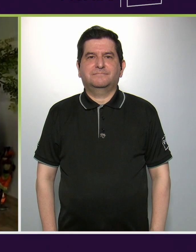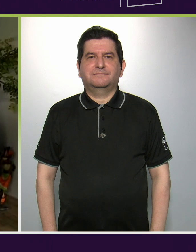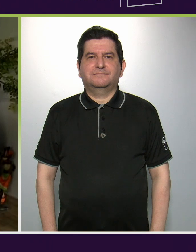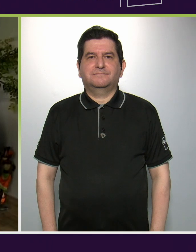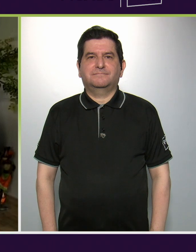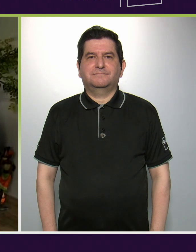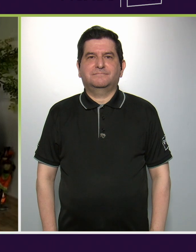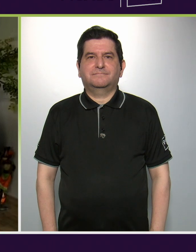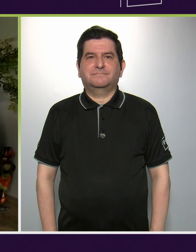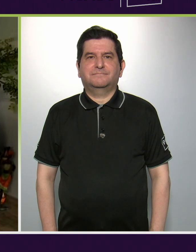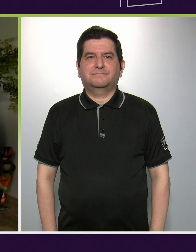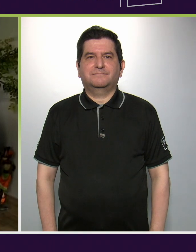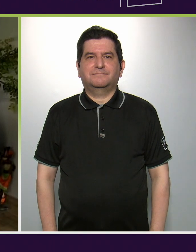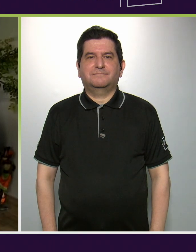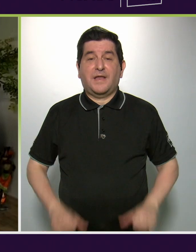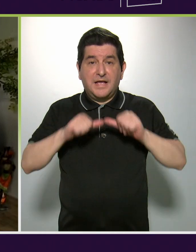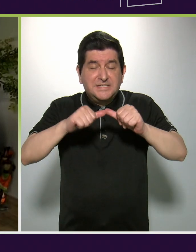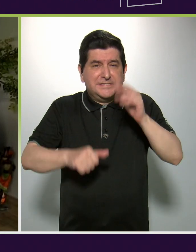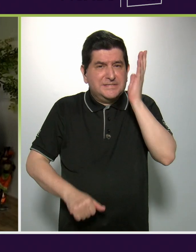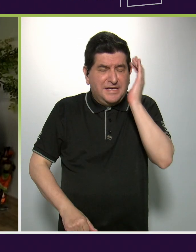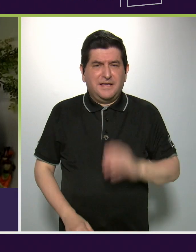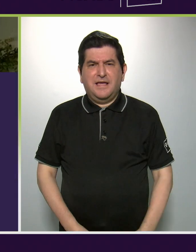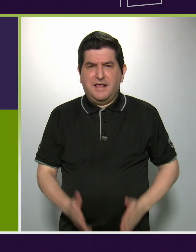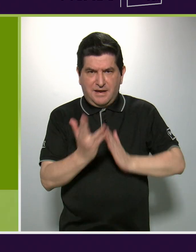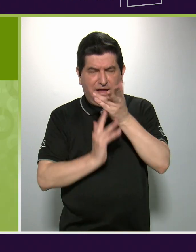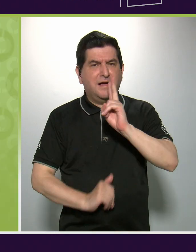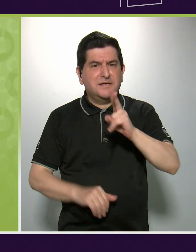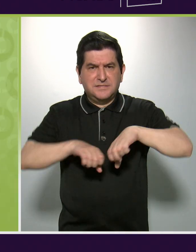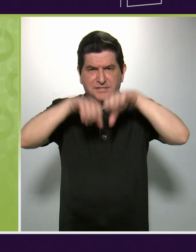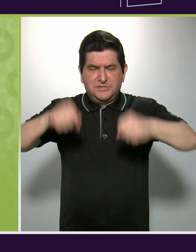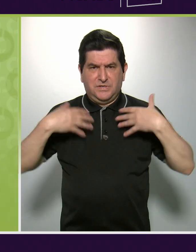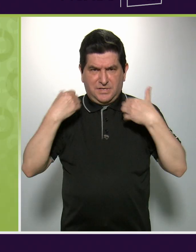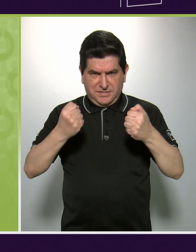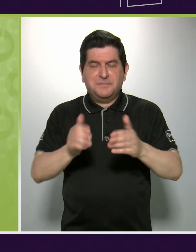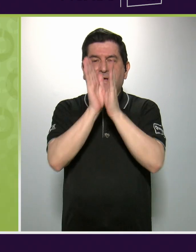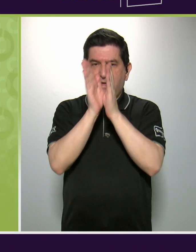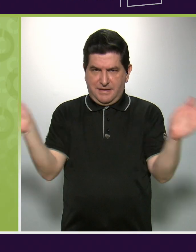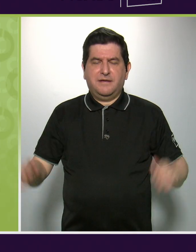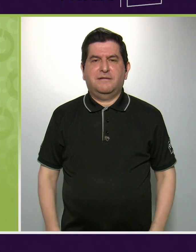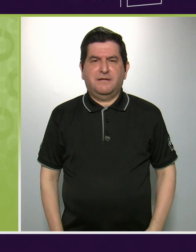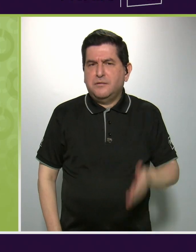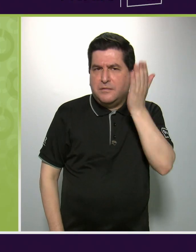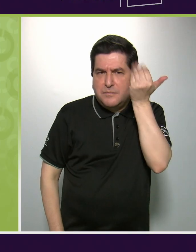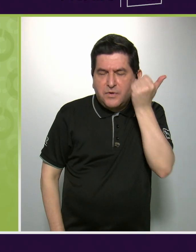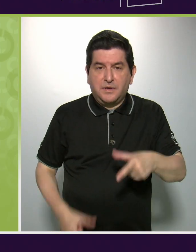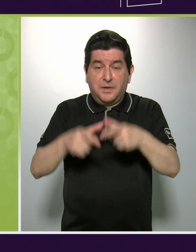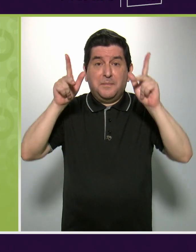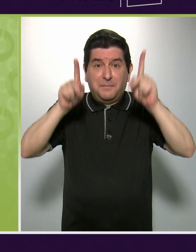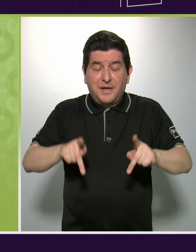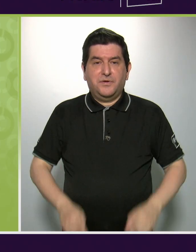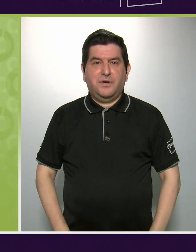los sistemas de salud en términos generales, porque la mayoría de las personas se enfrentan ahorita a tener que hacer una